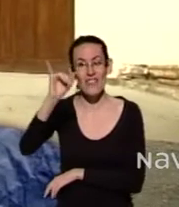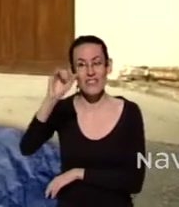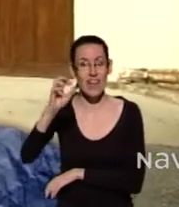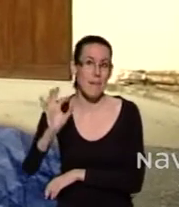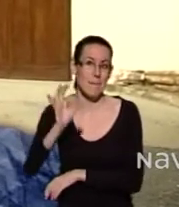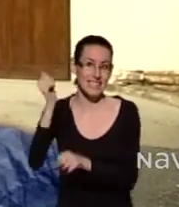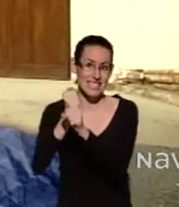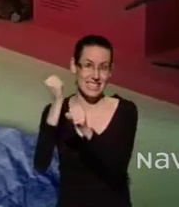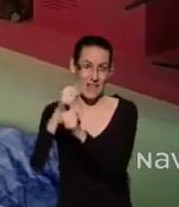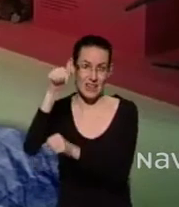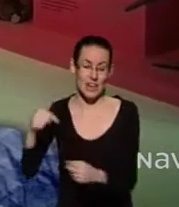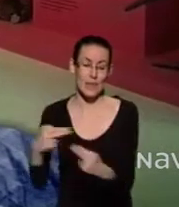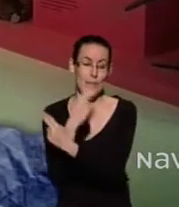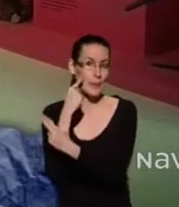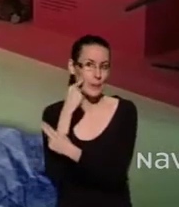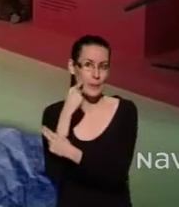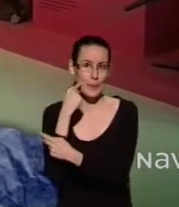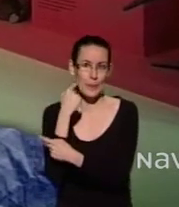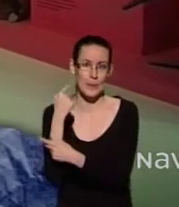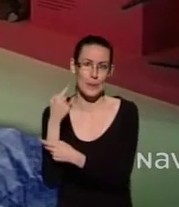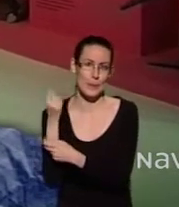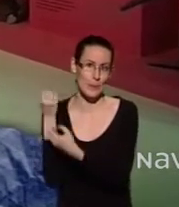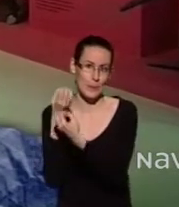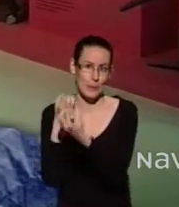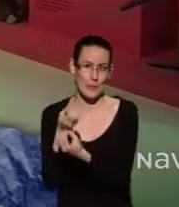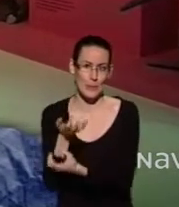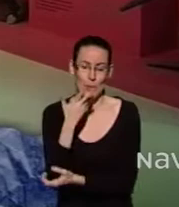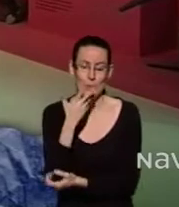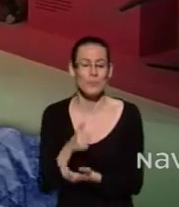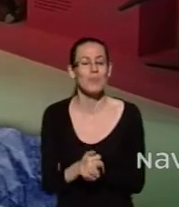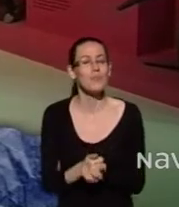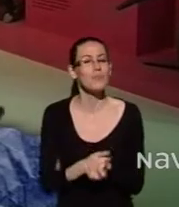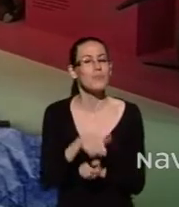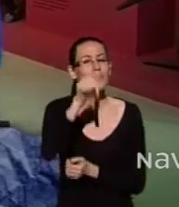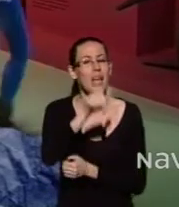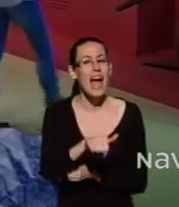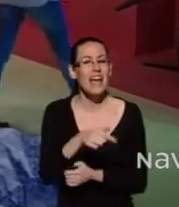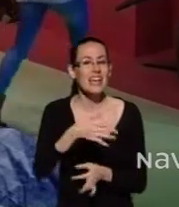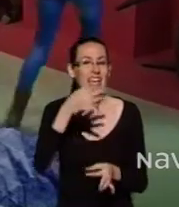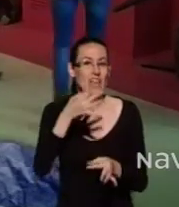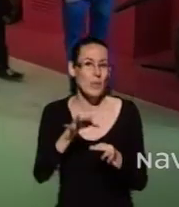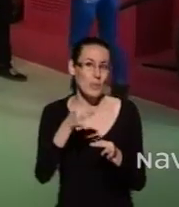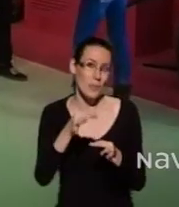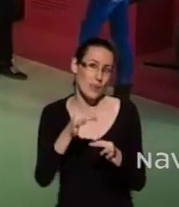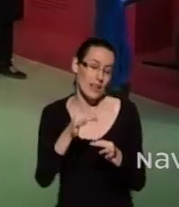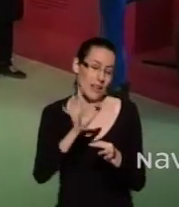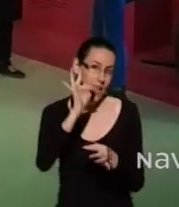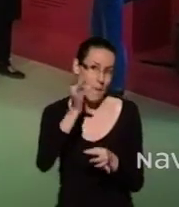pues ahora estamos en la zona dedicada al vino, a las viñas de Aibar, una de las labores más importantes en la